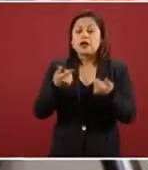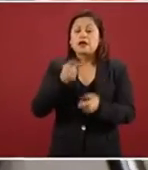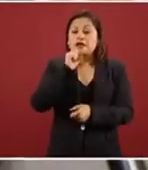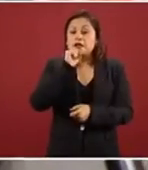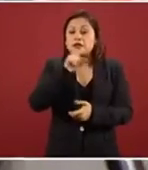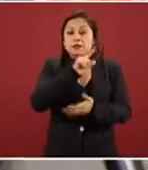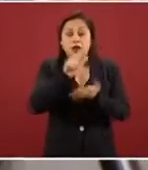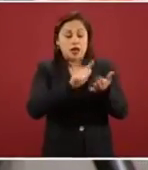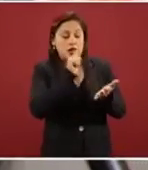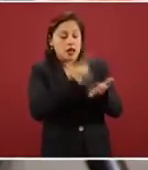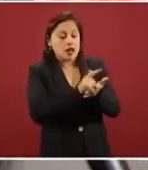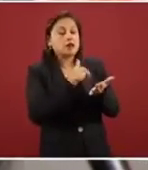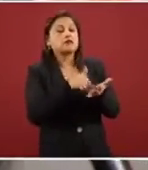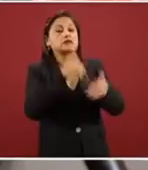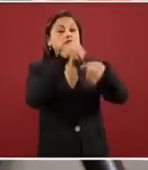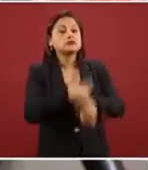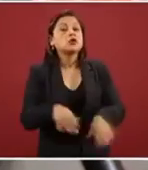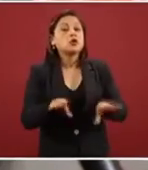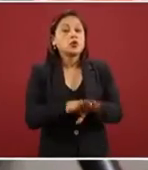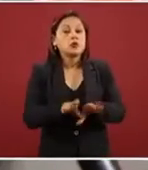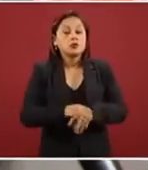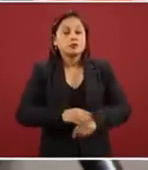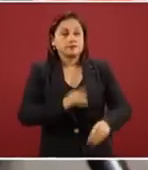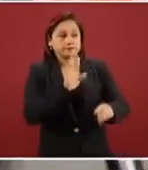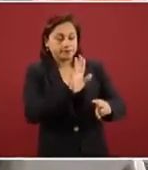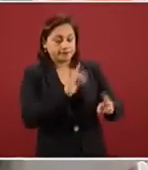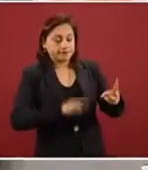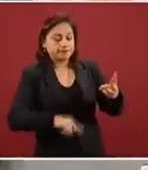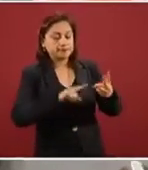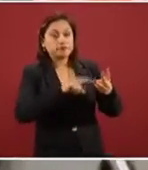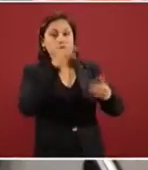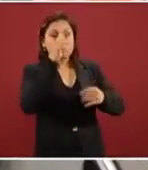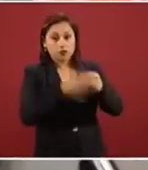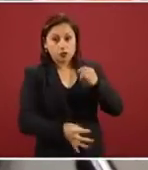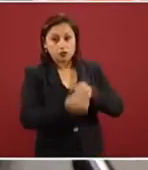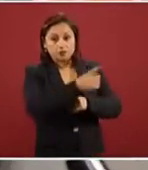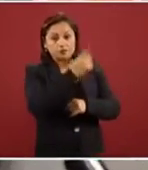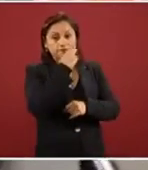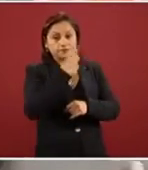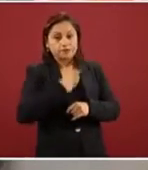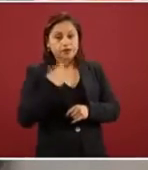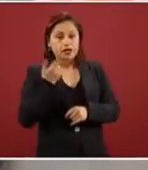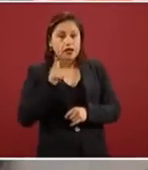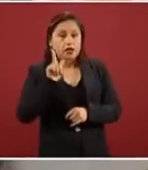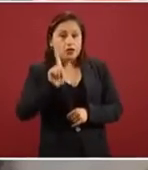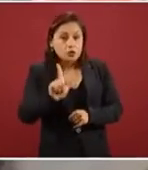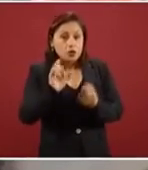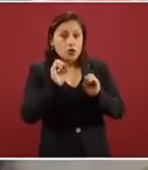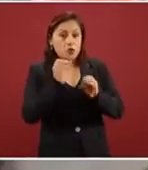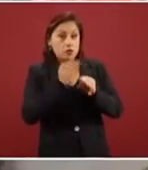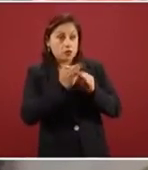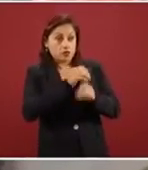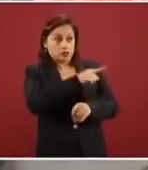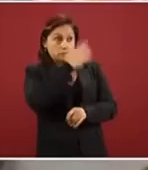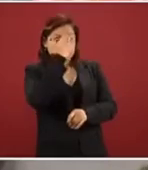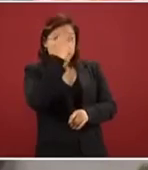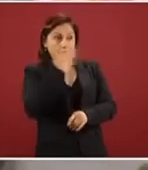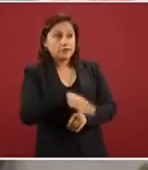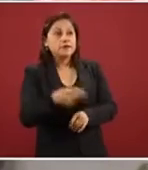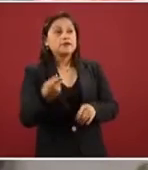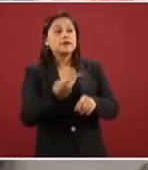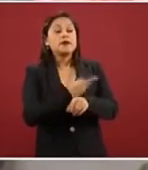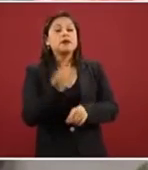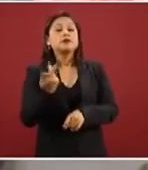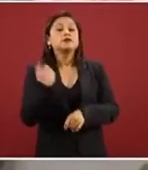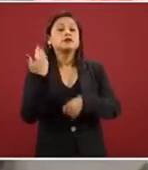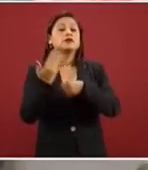ley. Y por último, presidente, también para que ver si nos informan el lunes o si usted sabe, la semana pasada